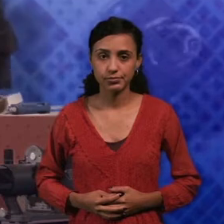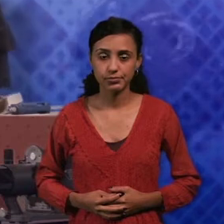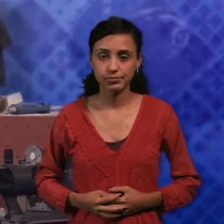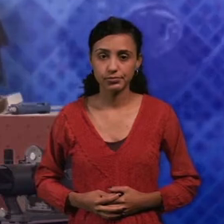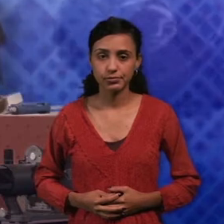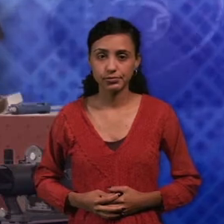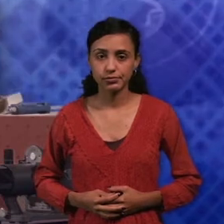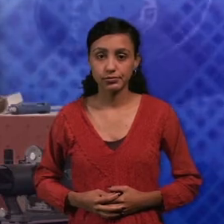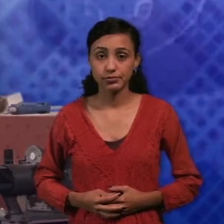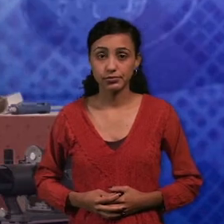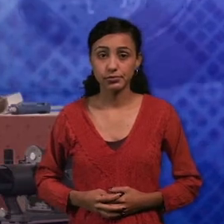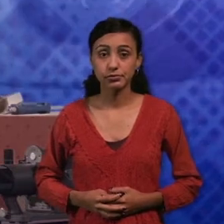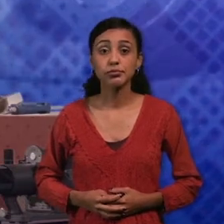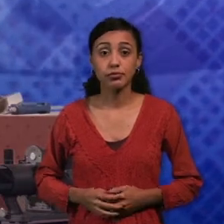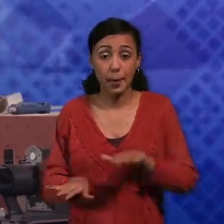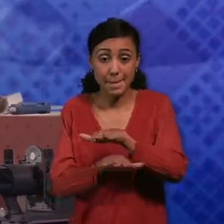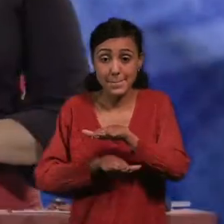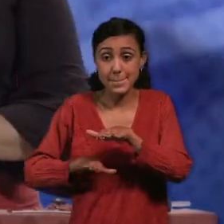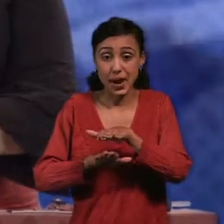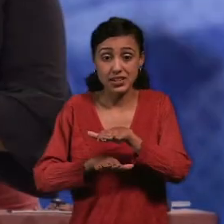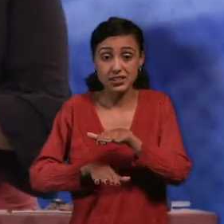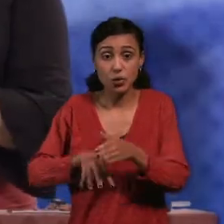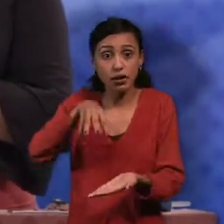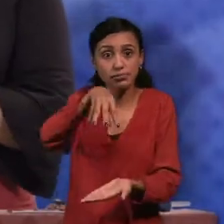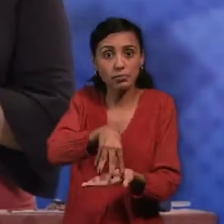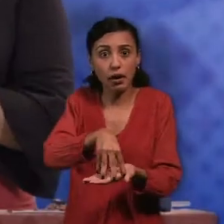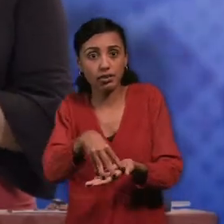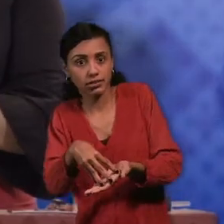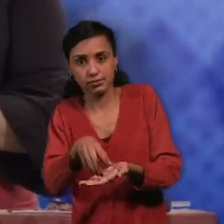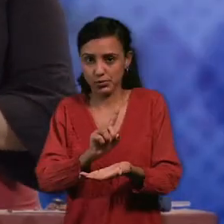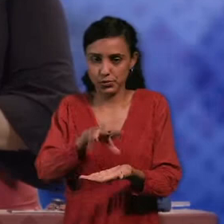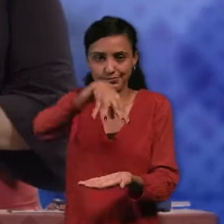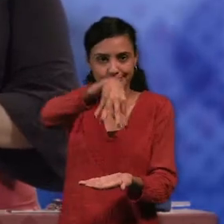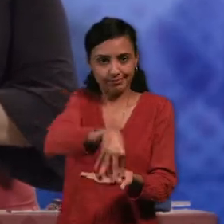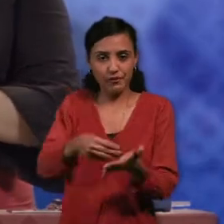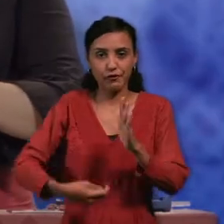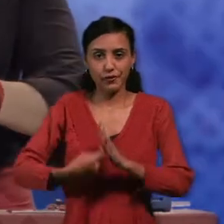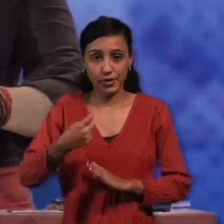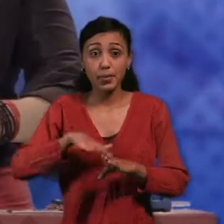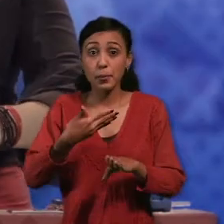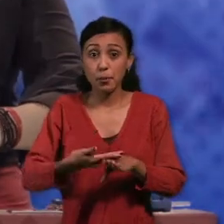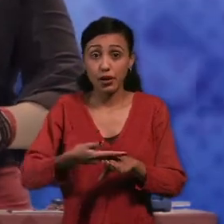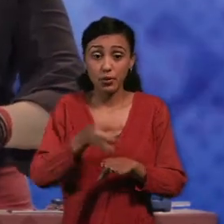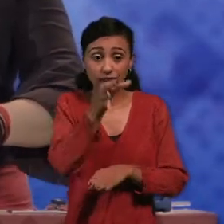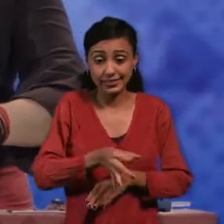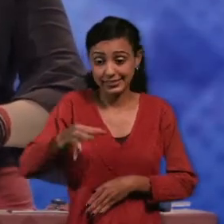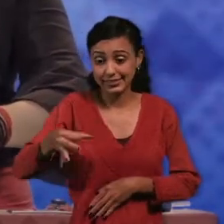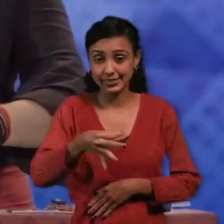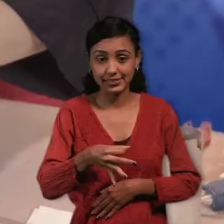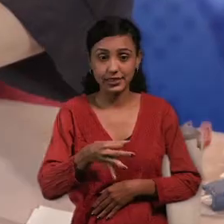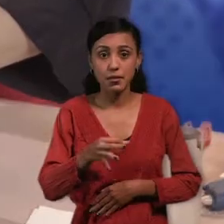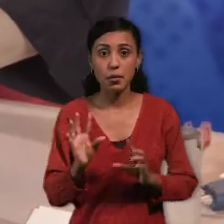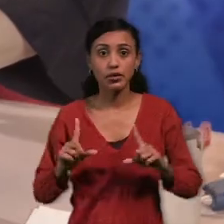Y le vamos a poner una base para que ganen estabilidad. Una vez que tenemos hechas todas las paticas, vamos a comenzar fijando